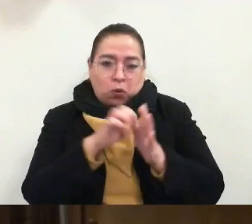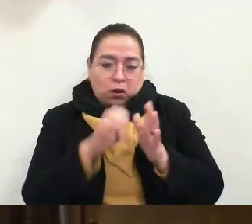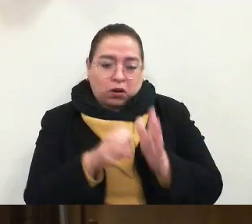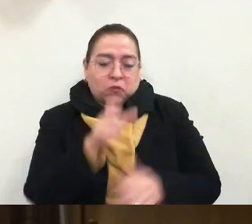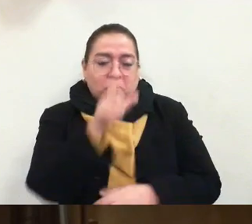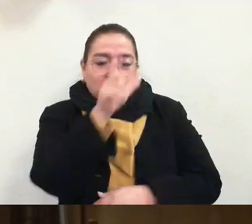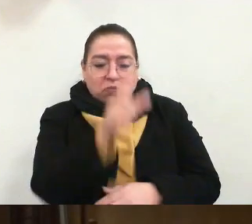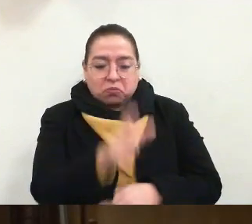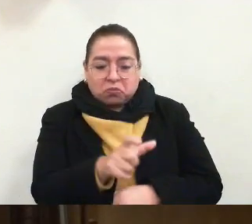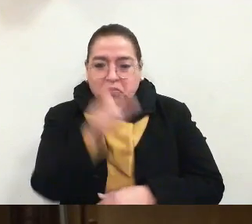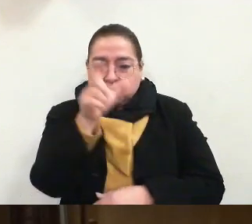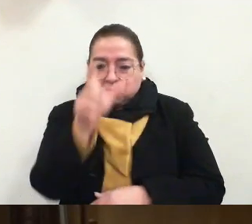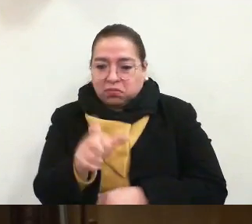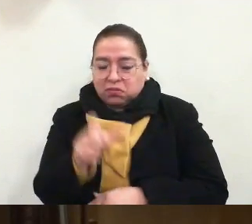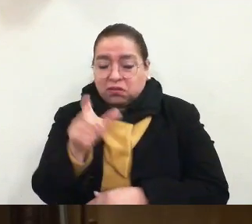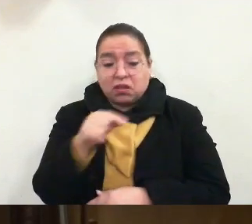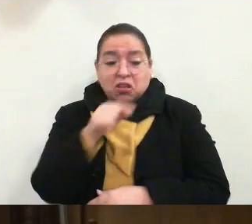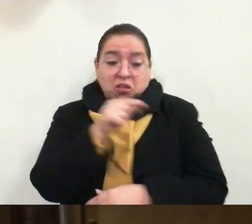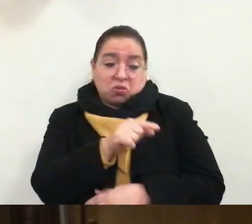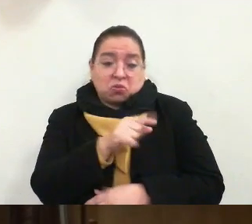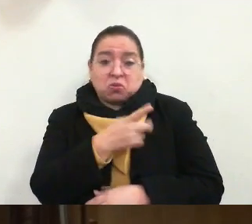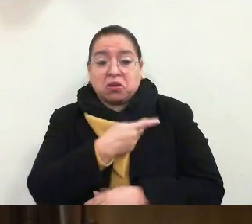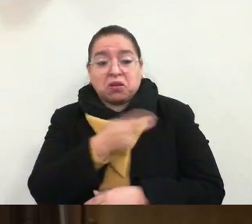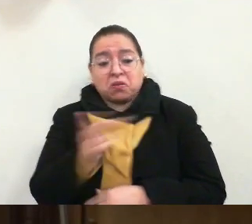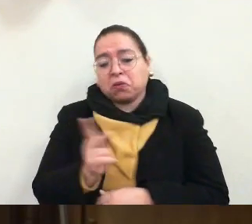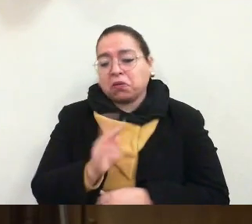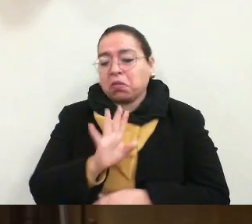condiciones de éxito en la vida.